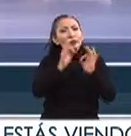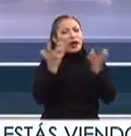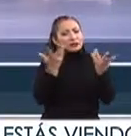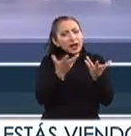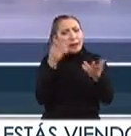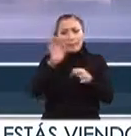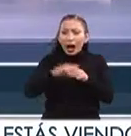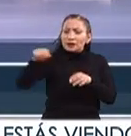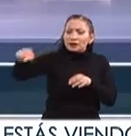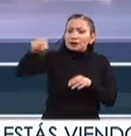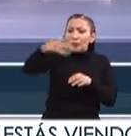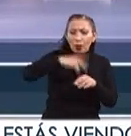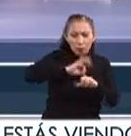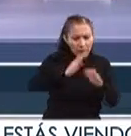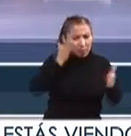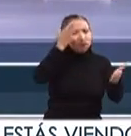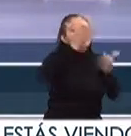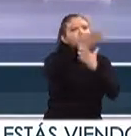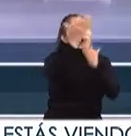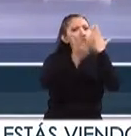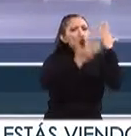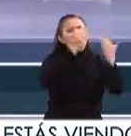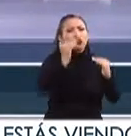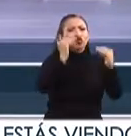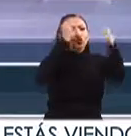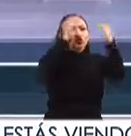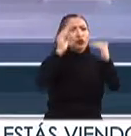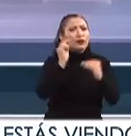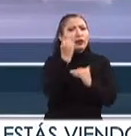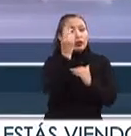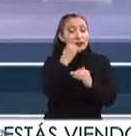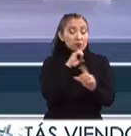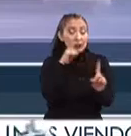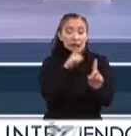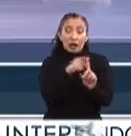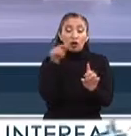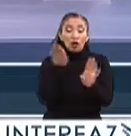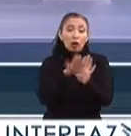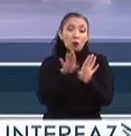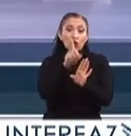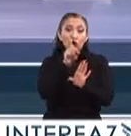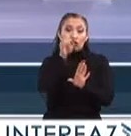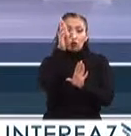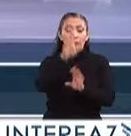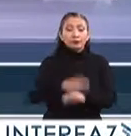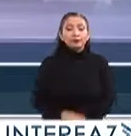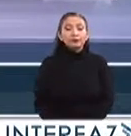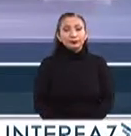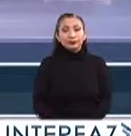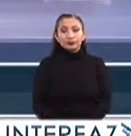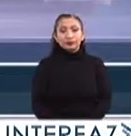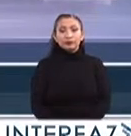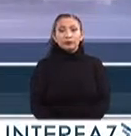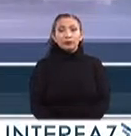que más personas tengan acceso a la educación superior y tan especializada como son los doctorados?